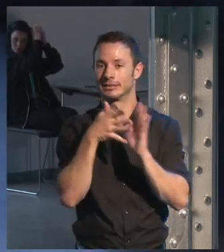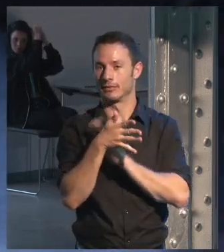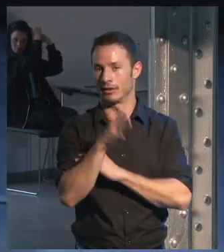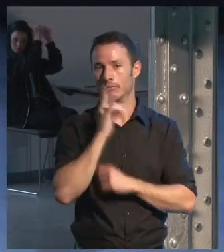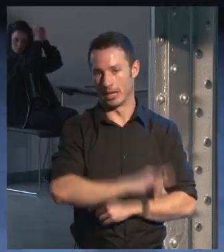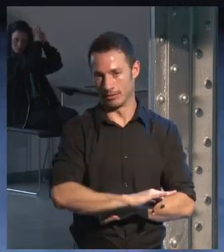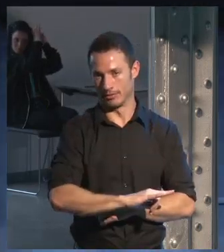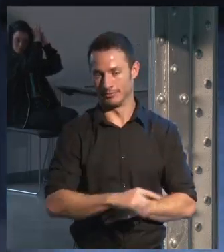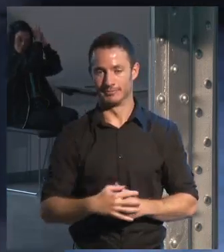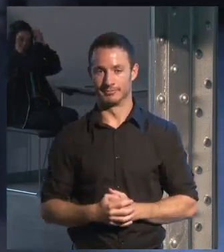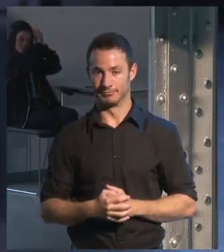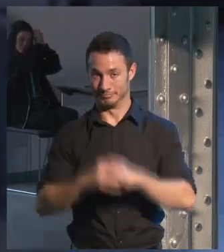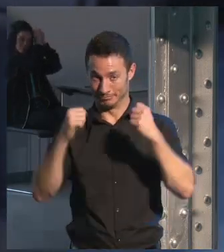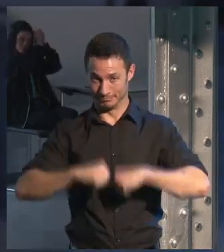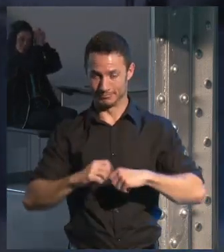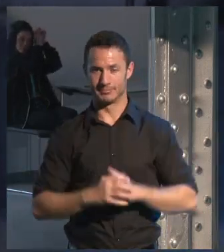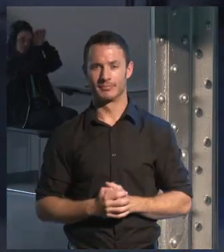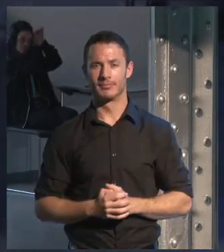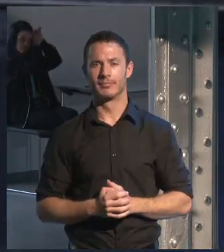mal, ¿vale?